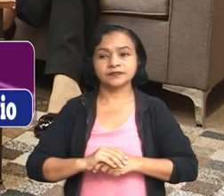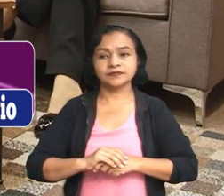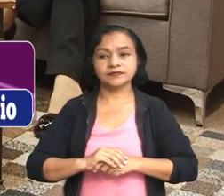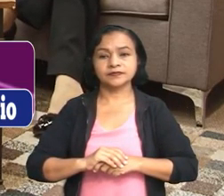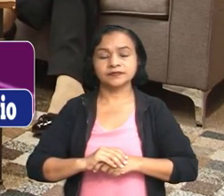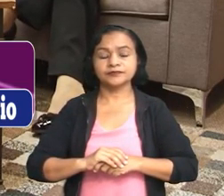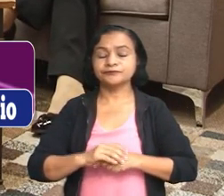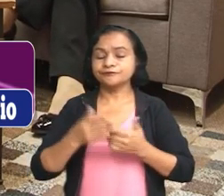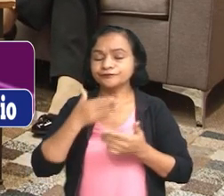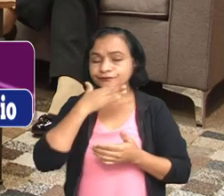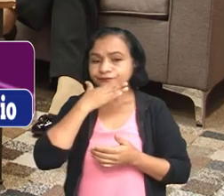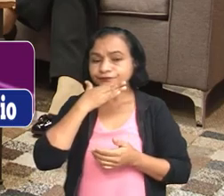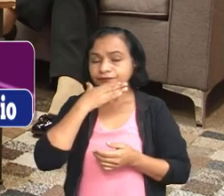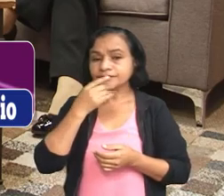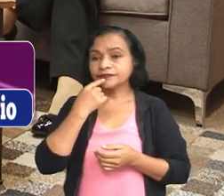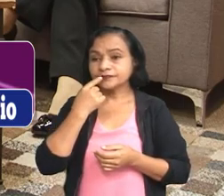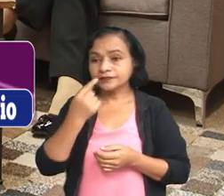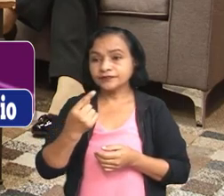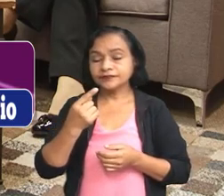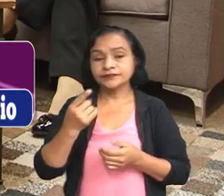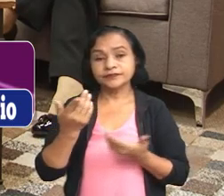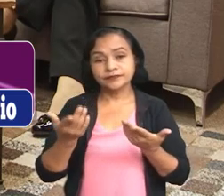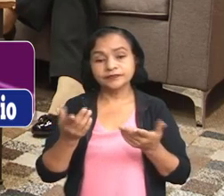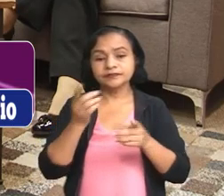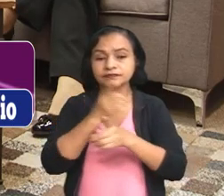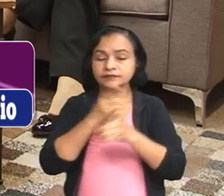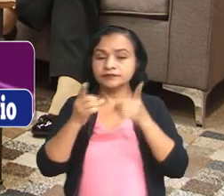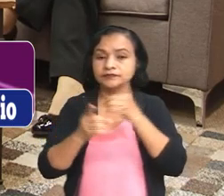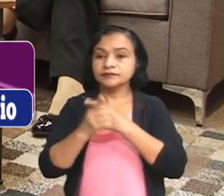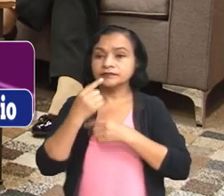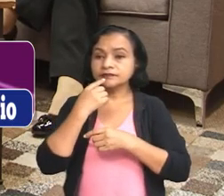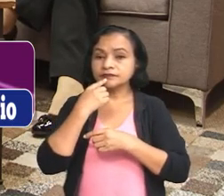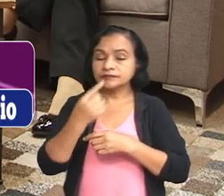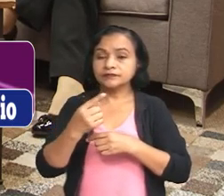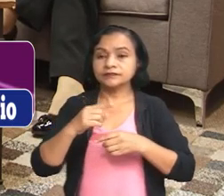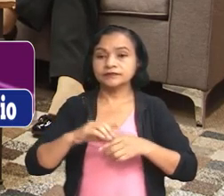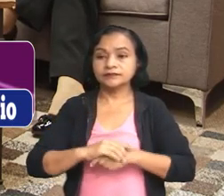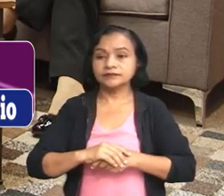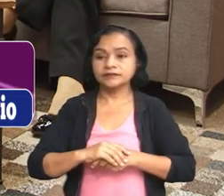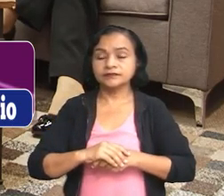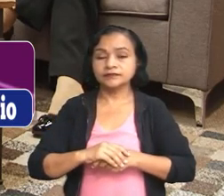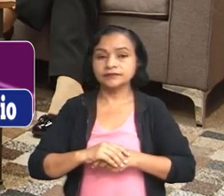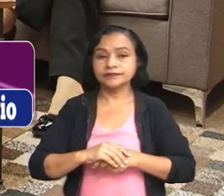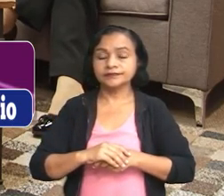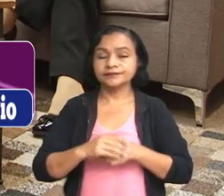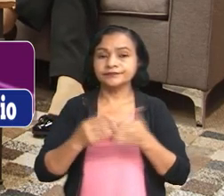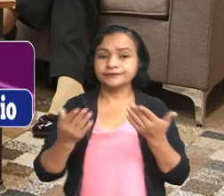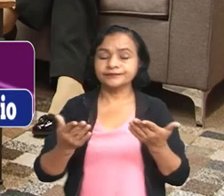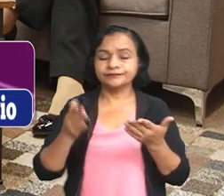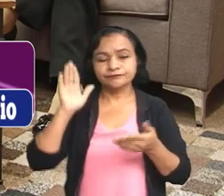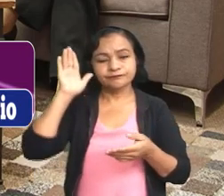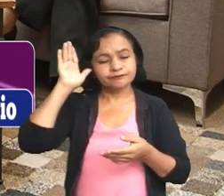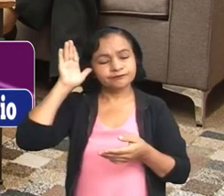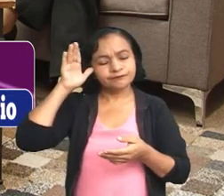es duro decirlo, pero hay que decirlo. Sí, desgraciadamente